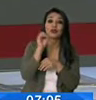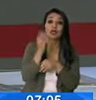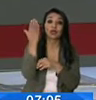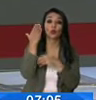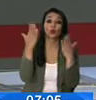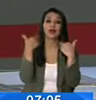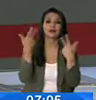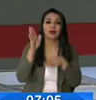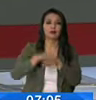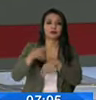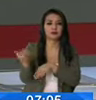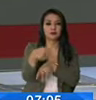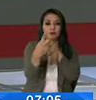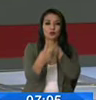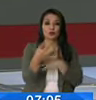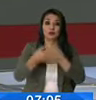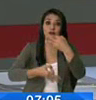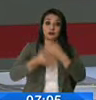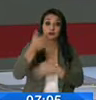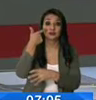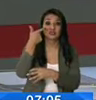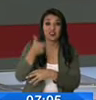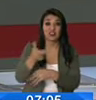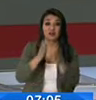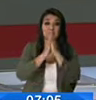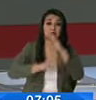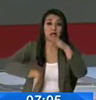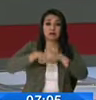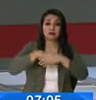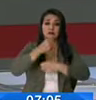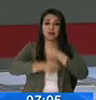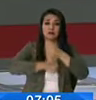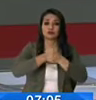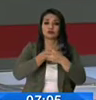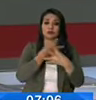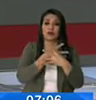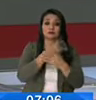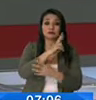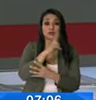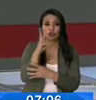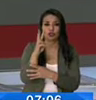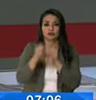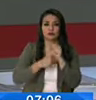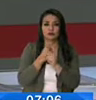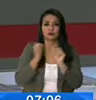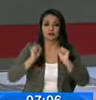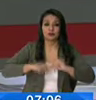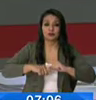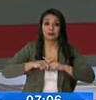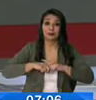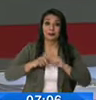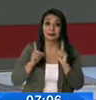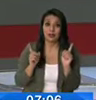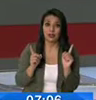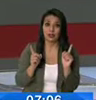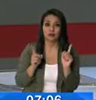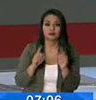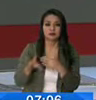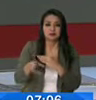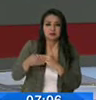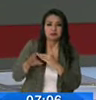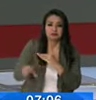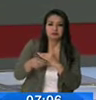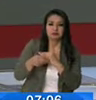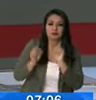La fiscalía solicitó la máxima pena, que en estos casos se da, es de 22 años de prisión, pero debido a los